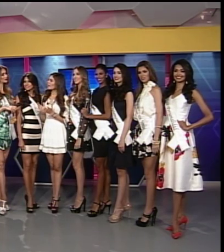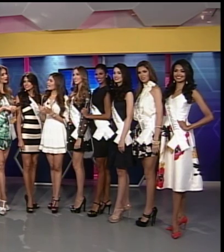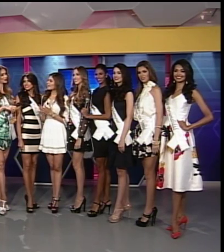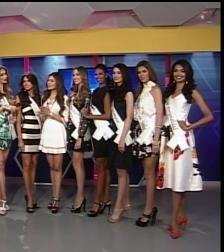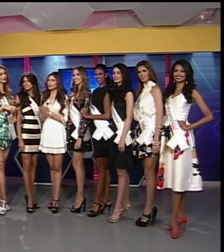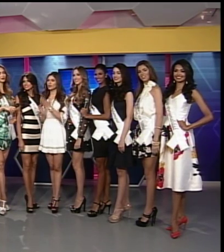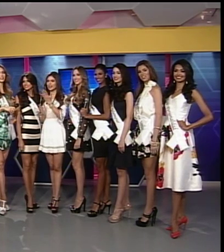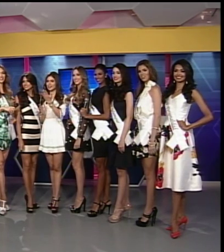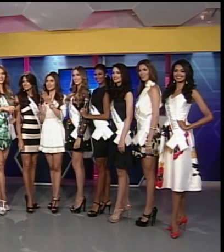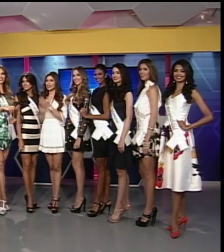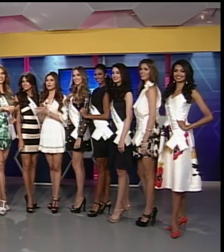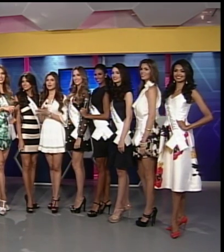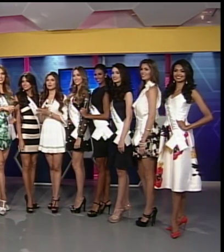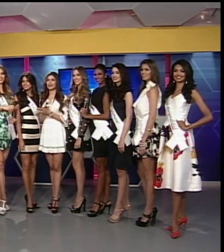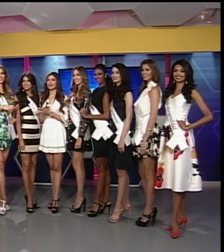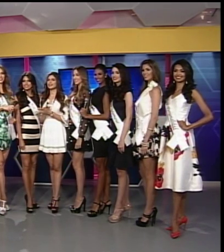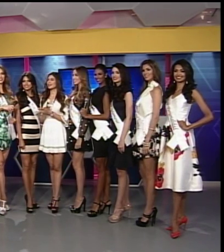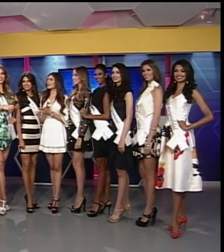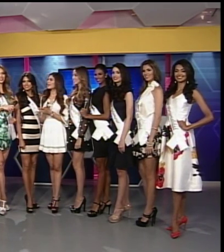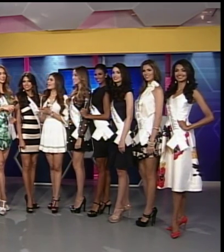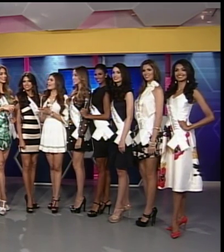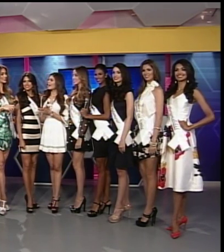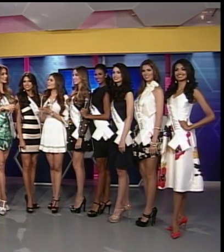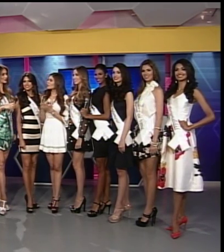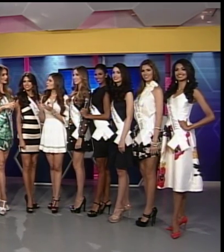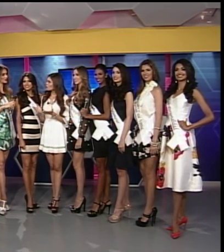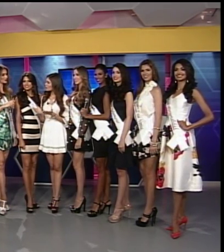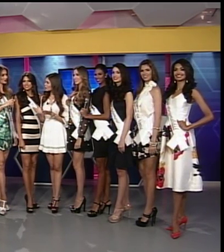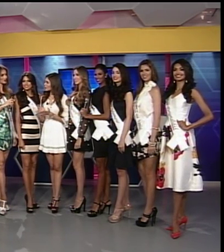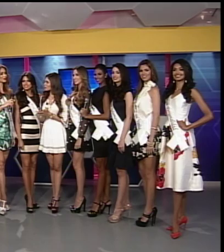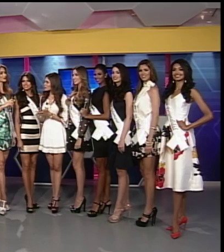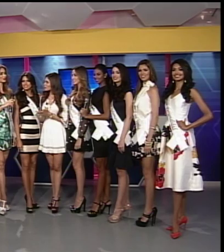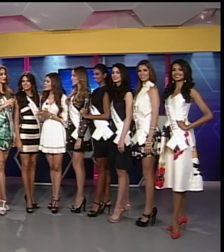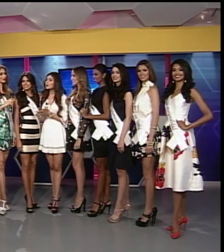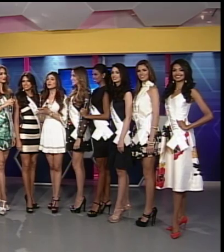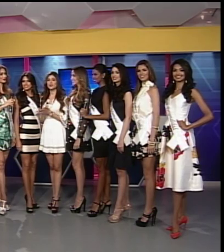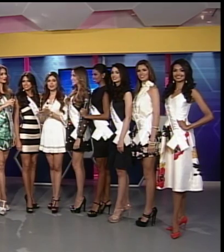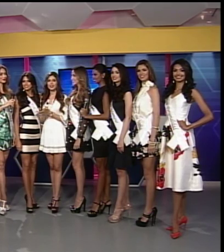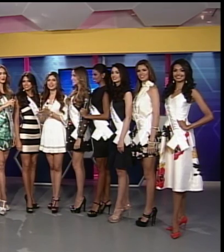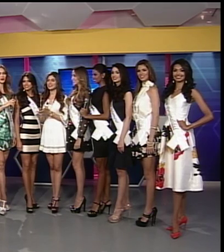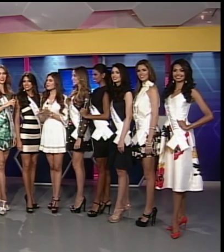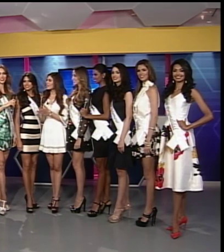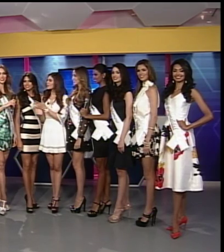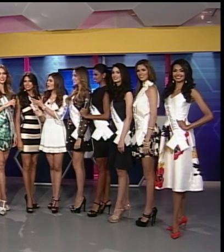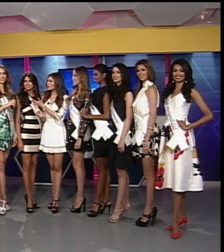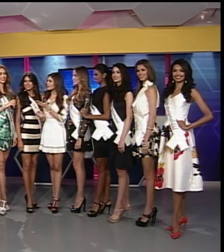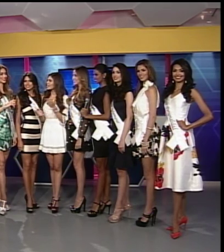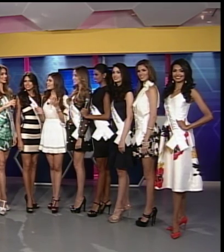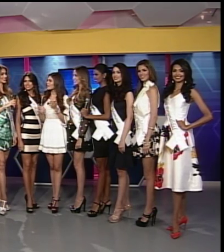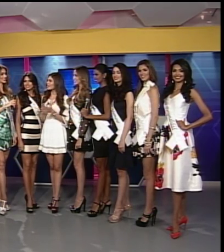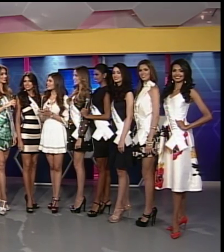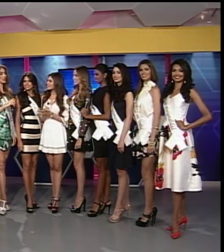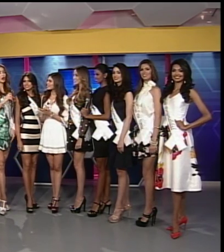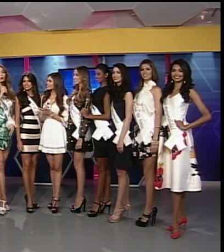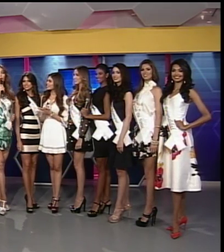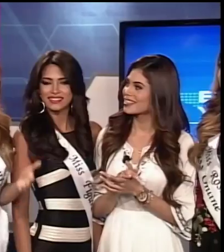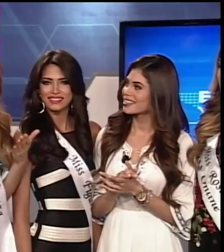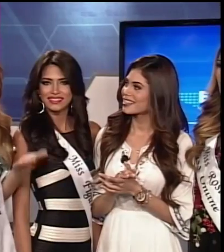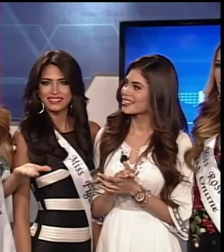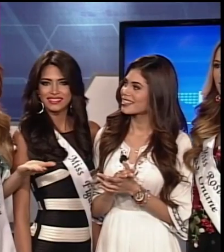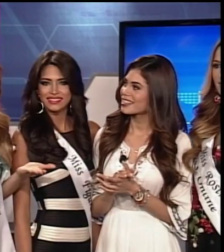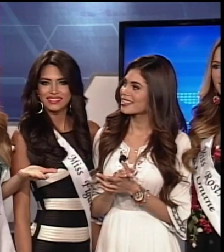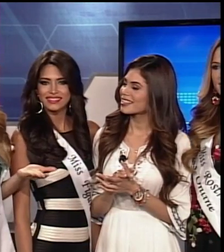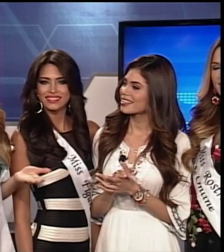des unas palabras, utilices esa cámara para agradecerle a todo tu público que te apoyó e hizo posible que se llevaran todos ustedes estas bandas.